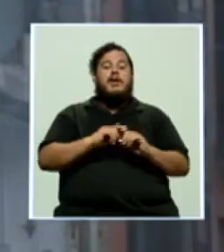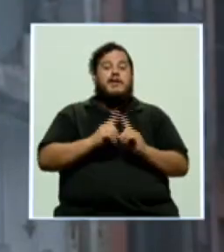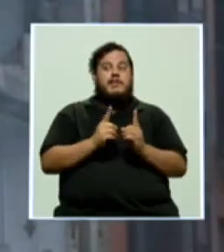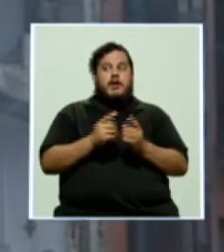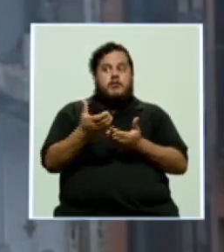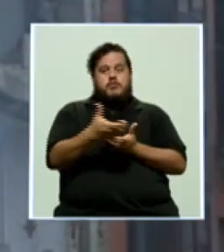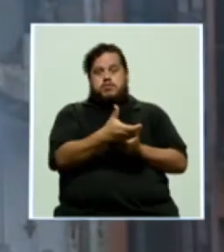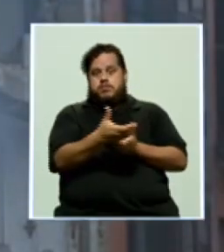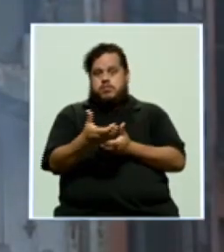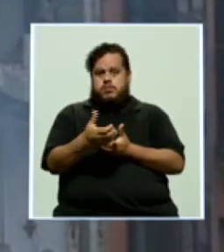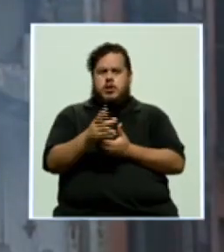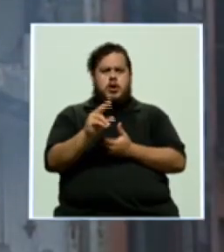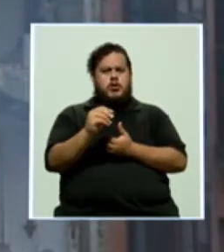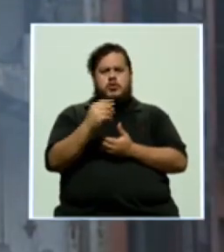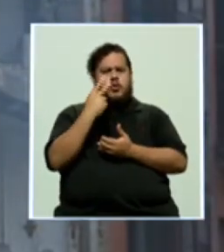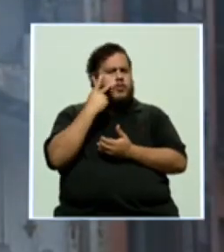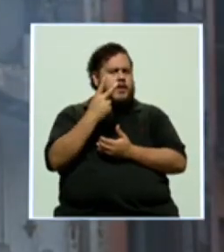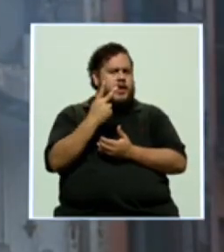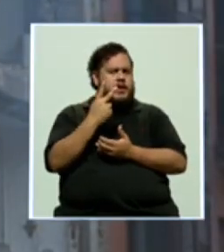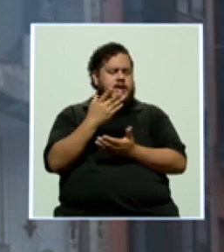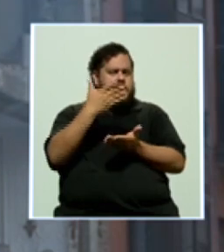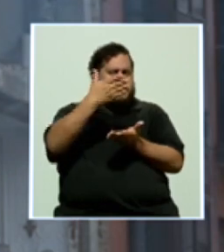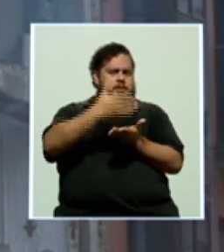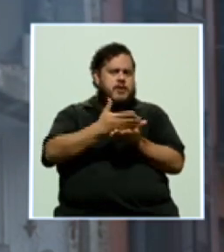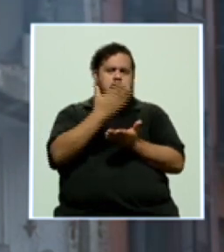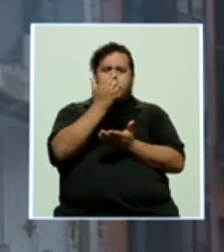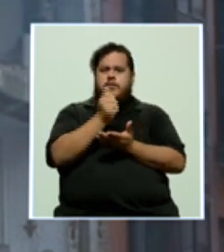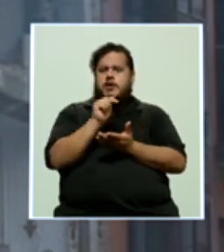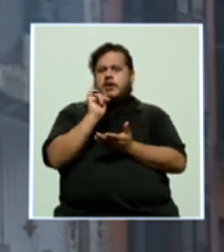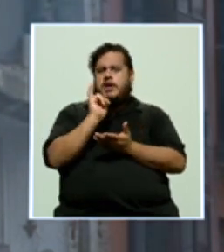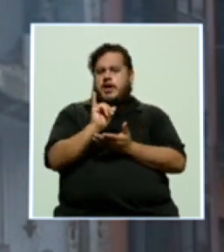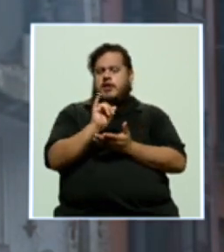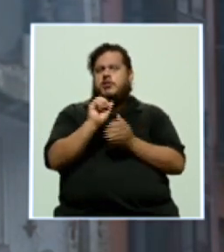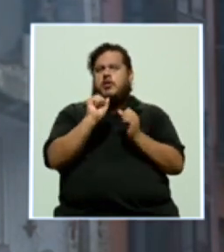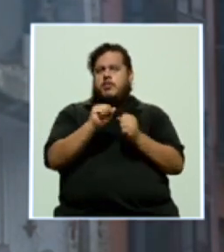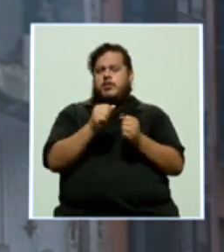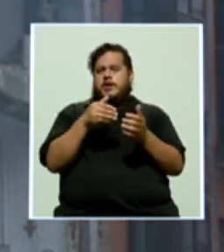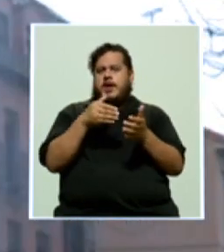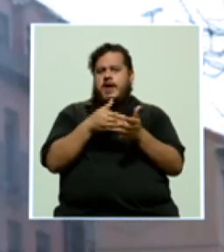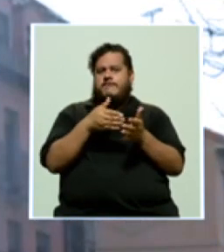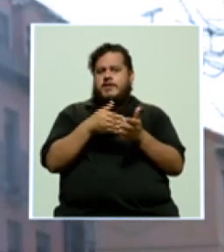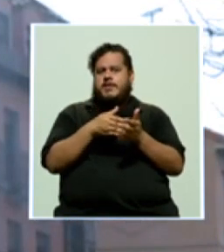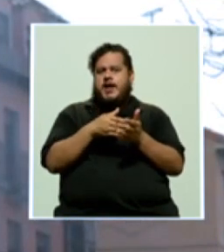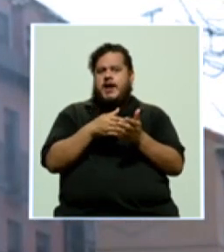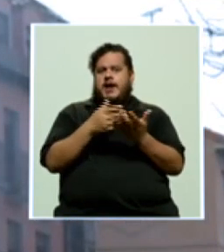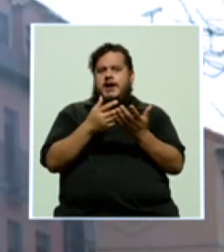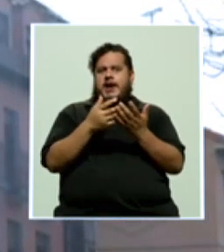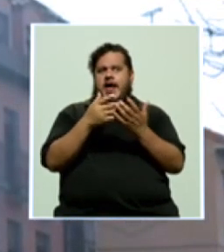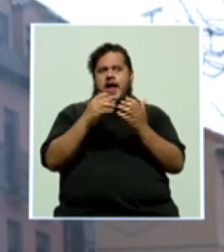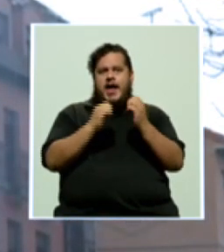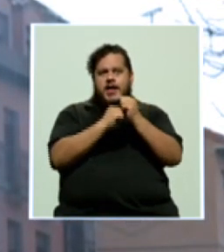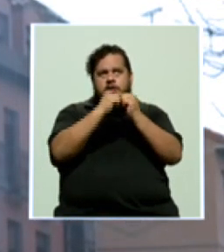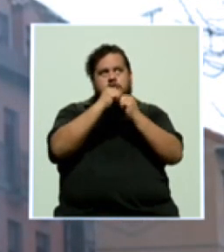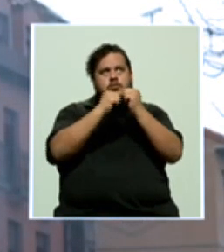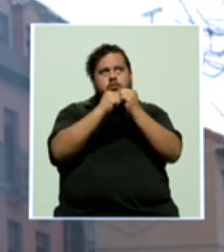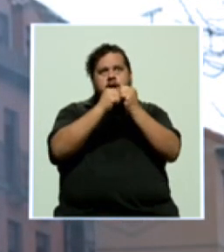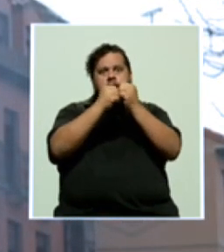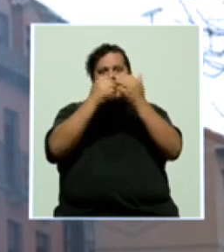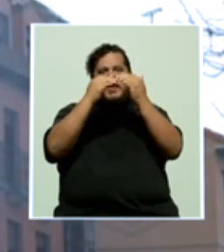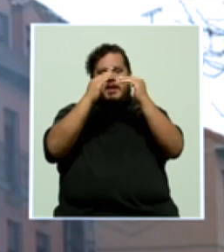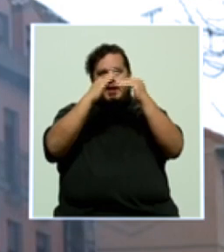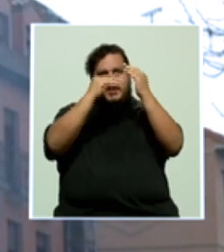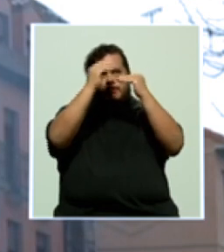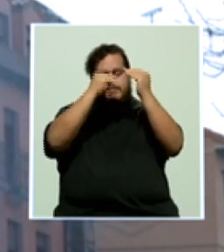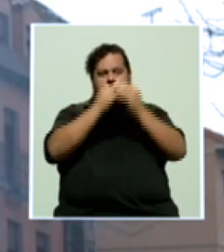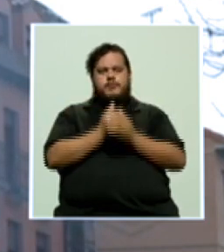los bomberos no consideraban prudente intervenir porque esto podría afectar la estabilidad y estructura del edificio.